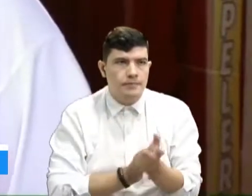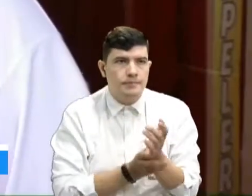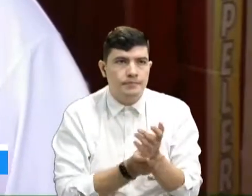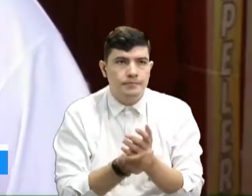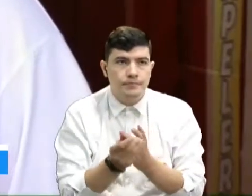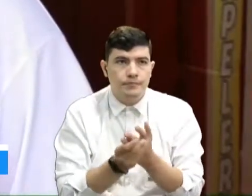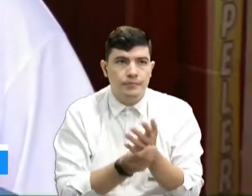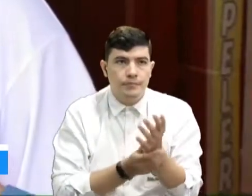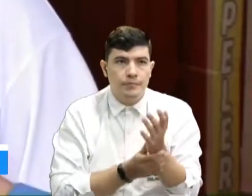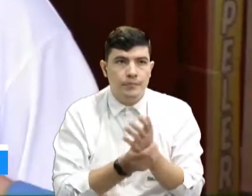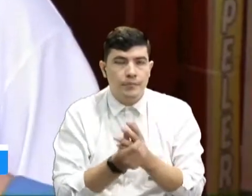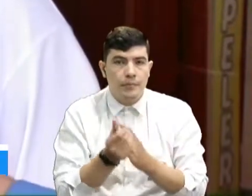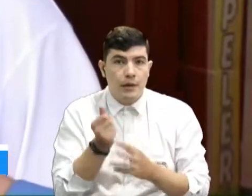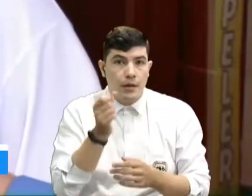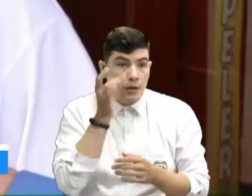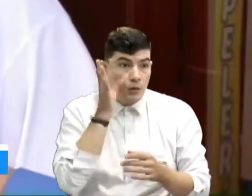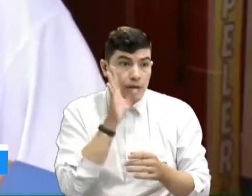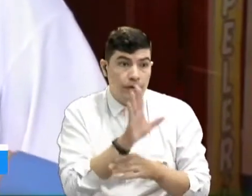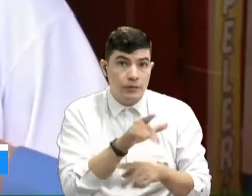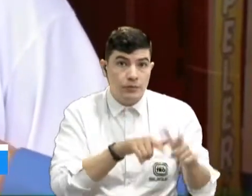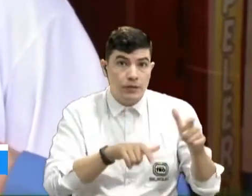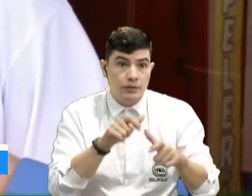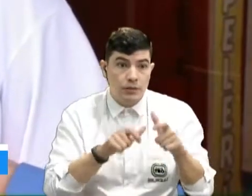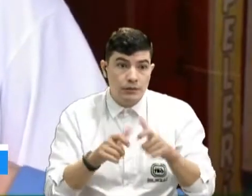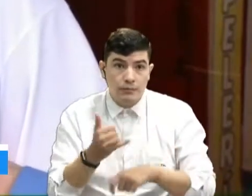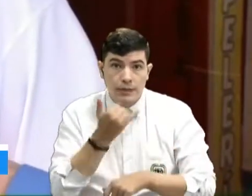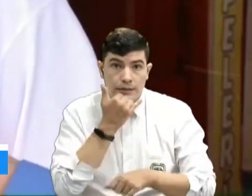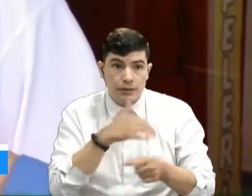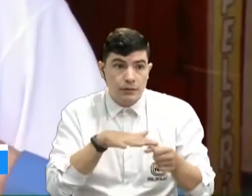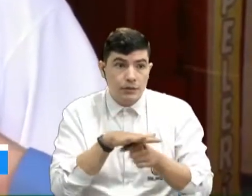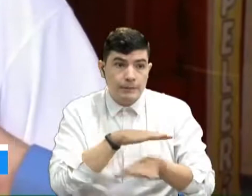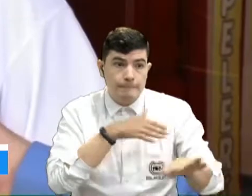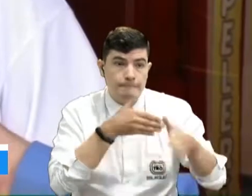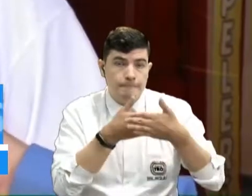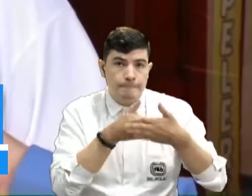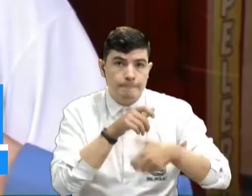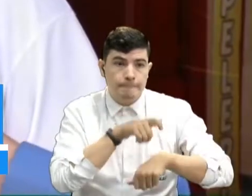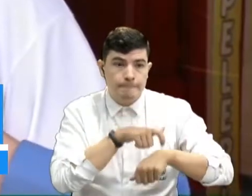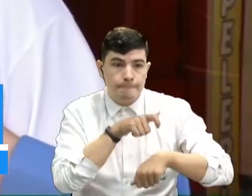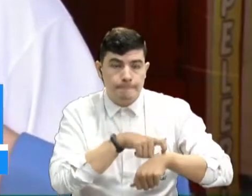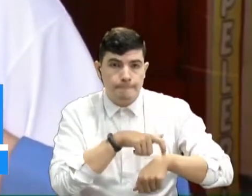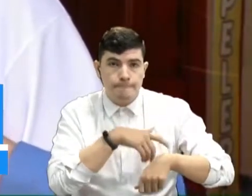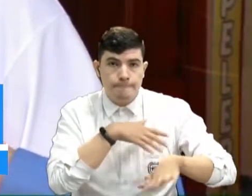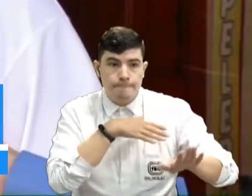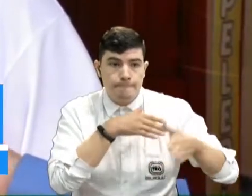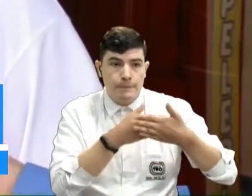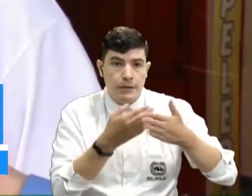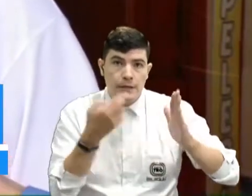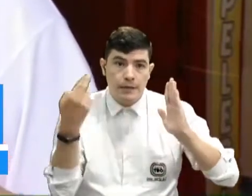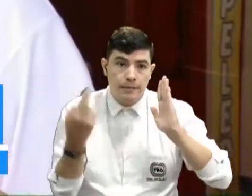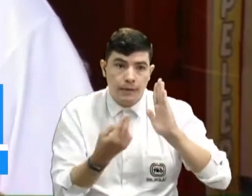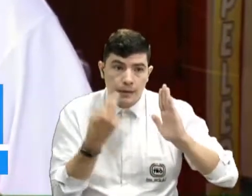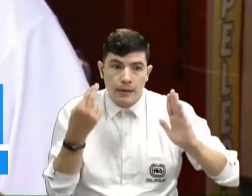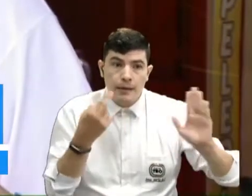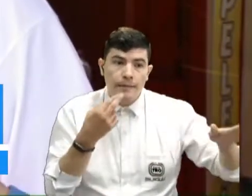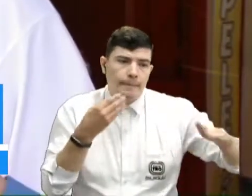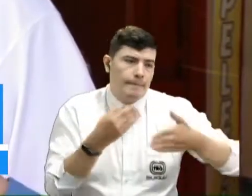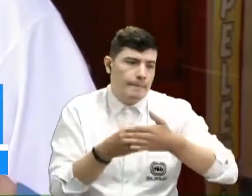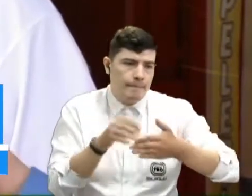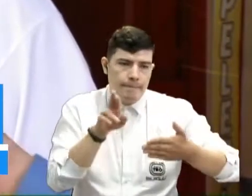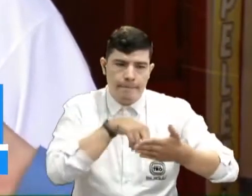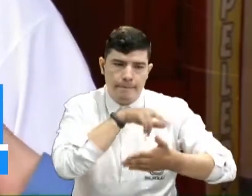ellos que pueda reincidir es el cierre de su establecimiento de una manera temporal. Si es reincidente, el cierre definitivo de